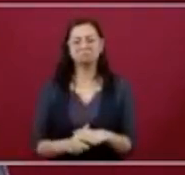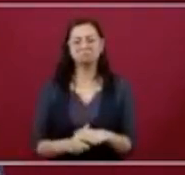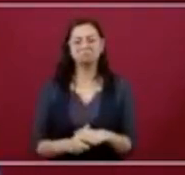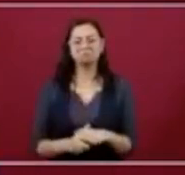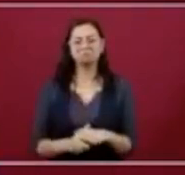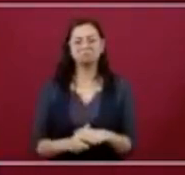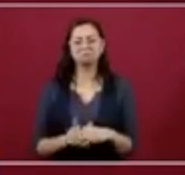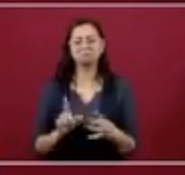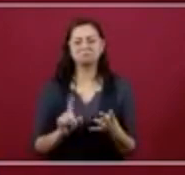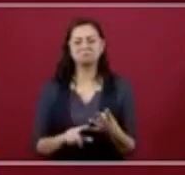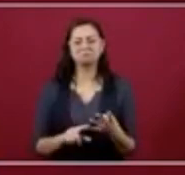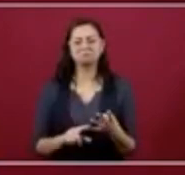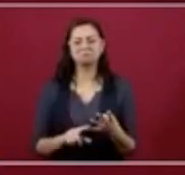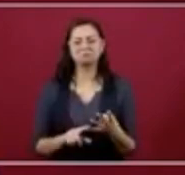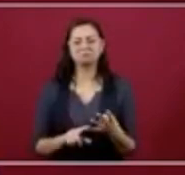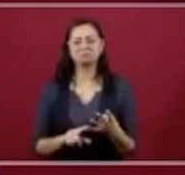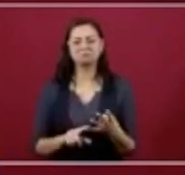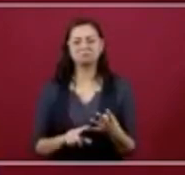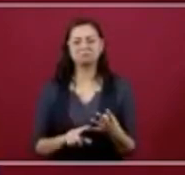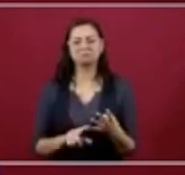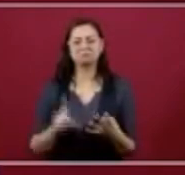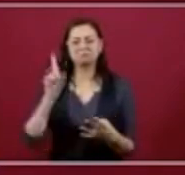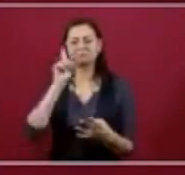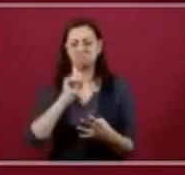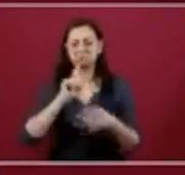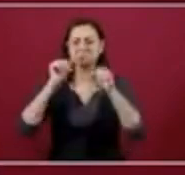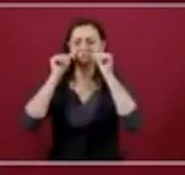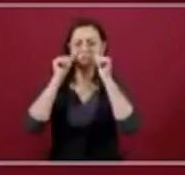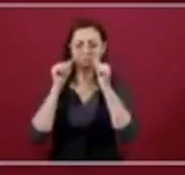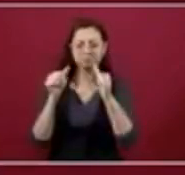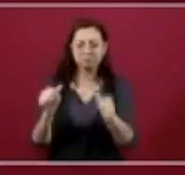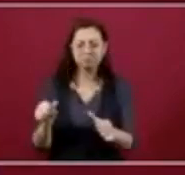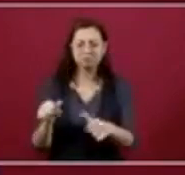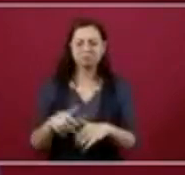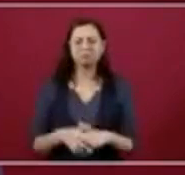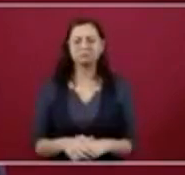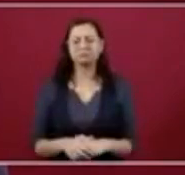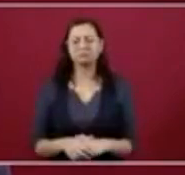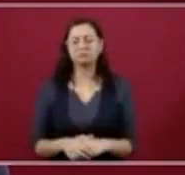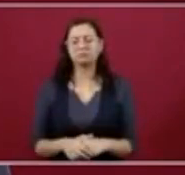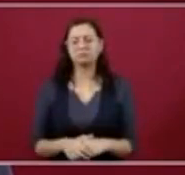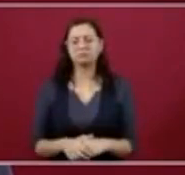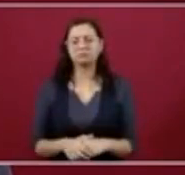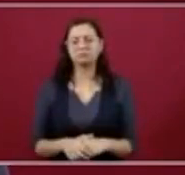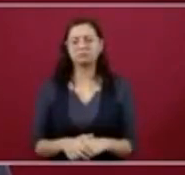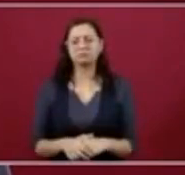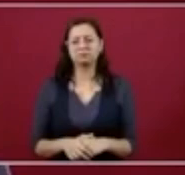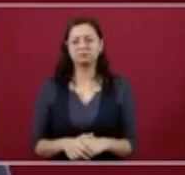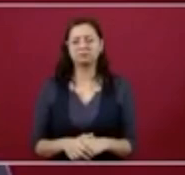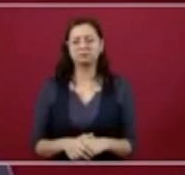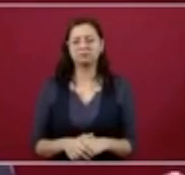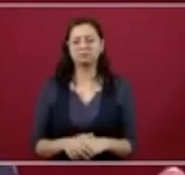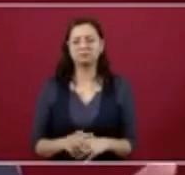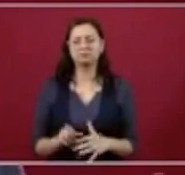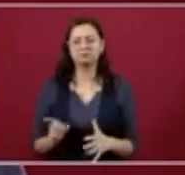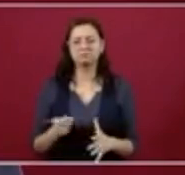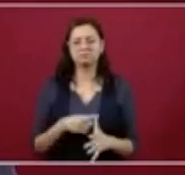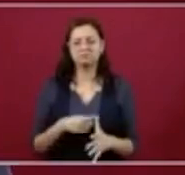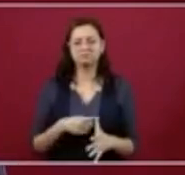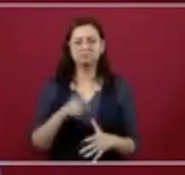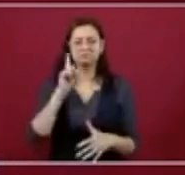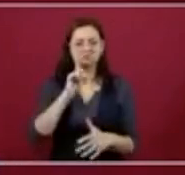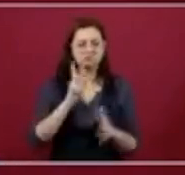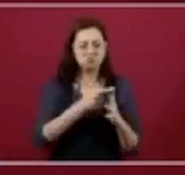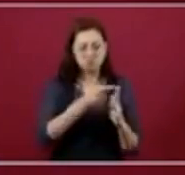de atención a mujeres, maltratadas, a